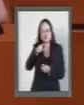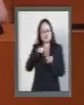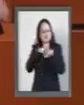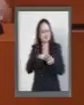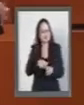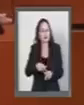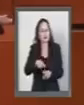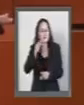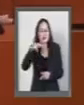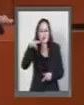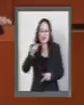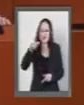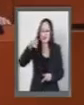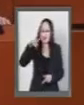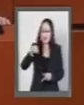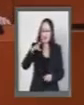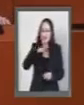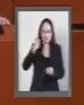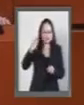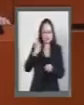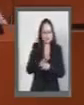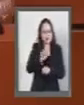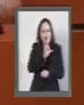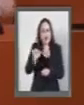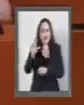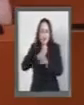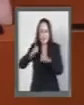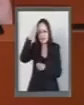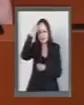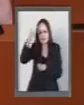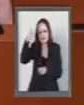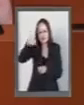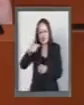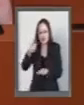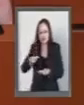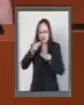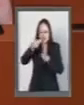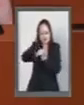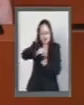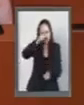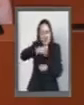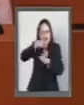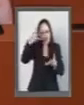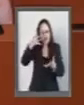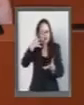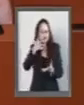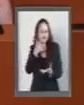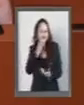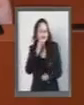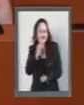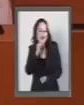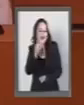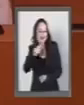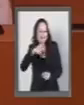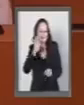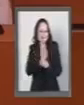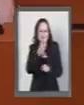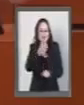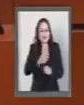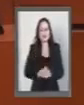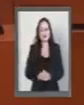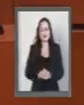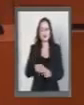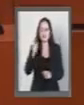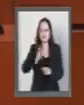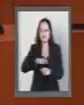blindados a los empresarios para que no rindan cuentas. Los mayores escándalos de corrupción, que son las